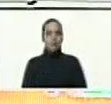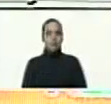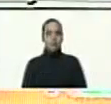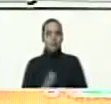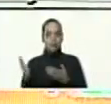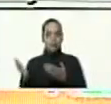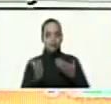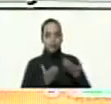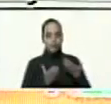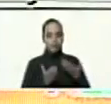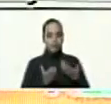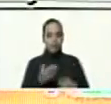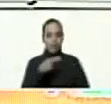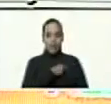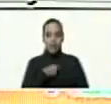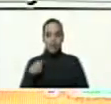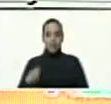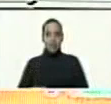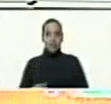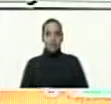recibir de la China